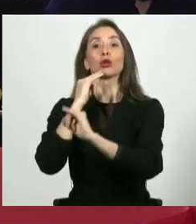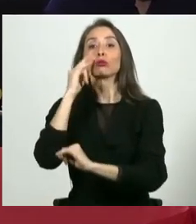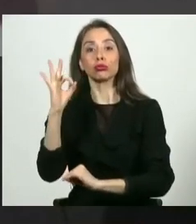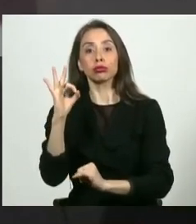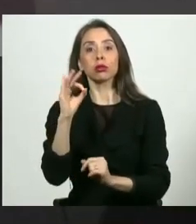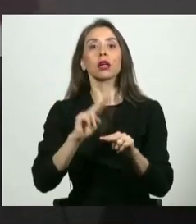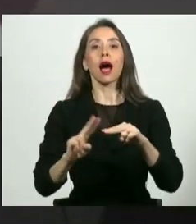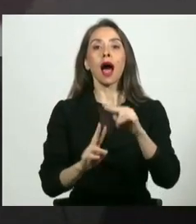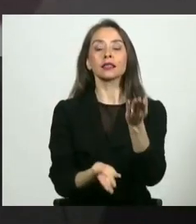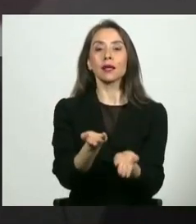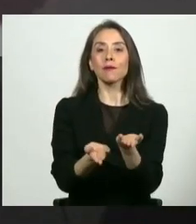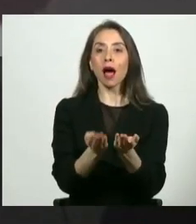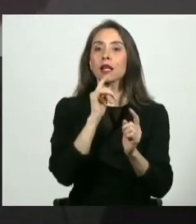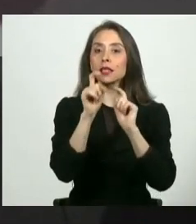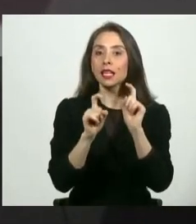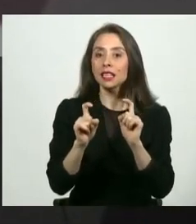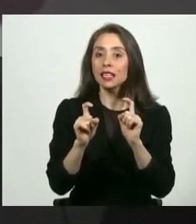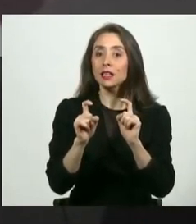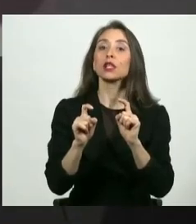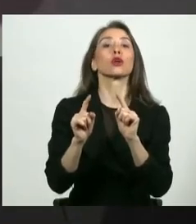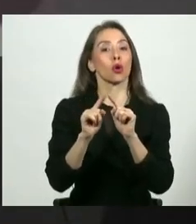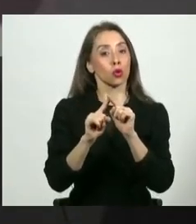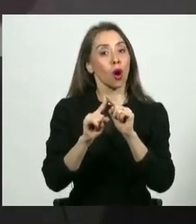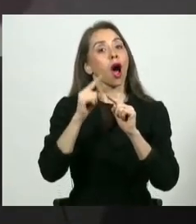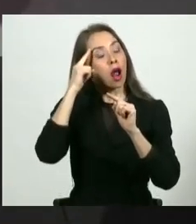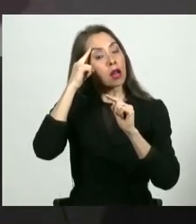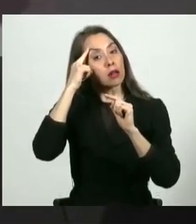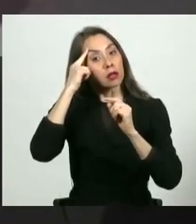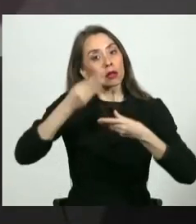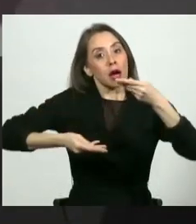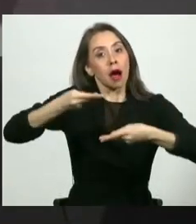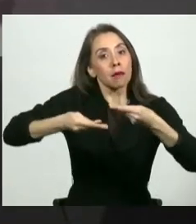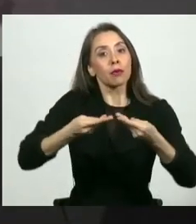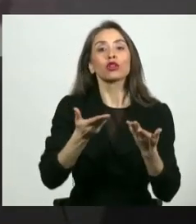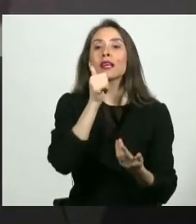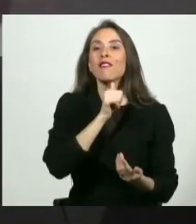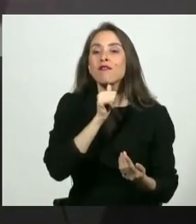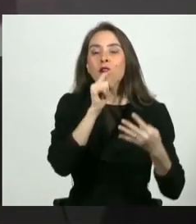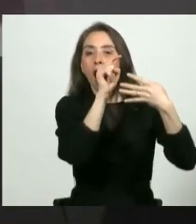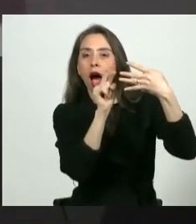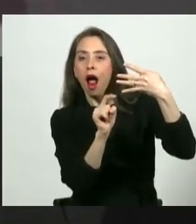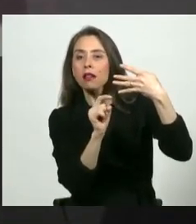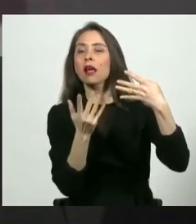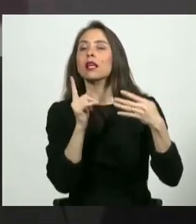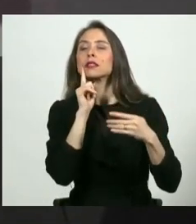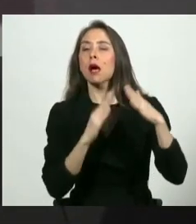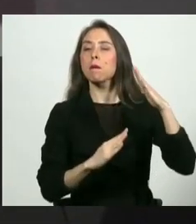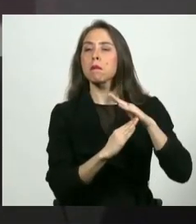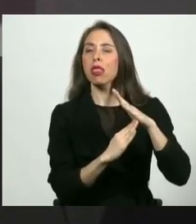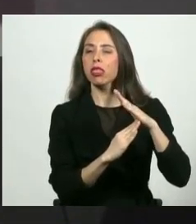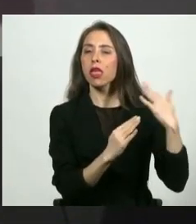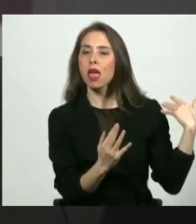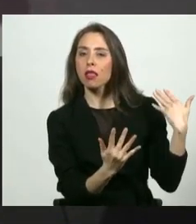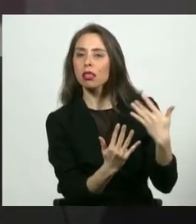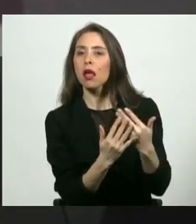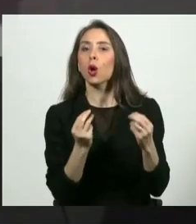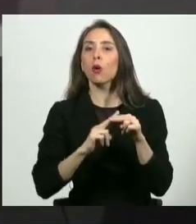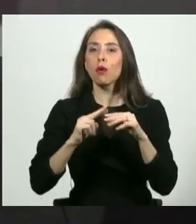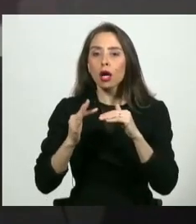balance crítico, constructivo, pero crítico, de las cosas que nos faltan, de los acentos y las deudas pendientes y cómo vamos a hacer para